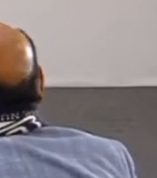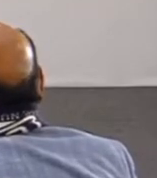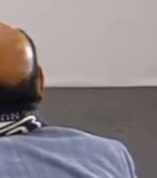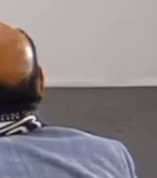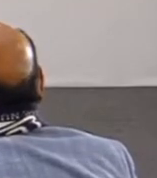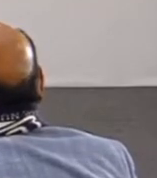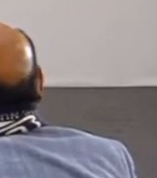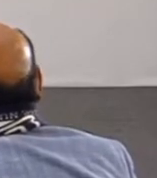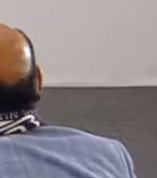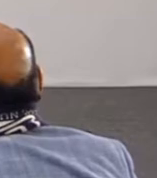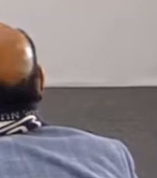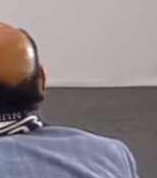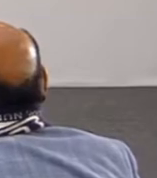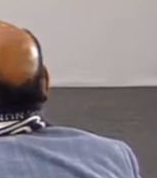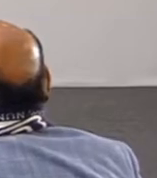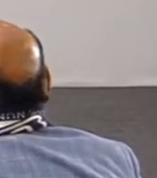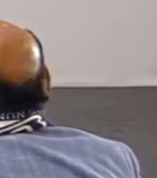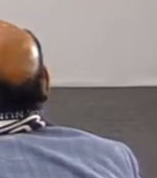frings